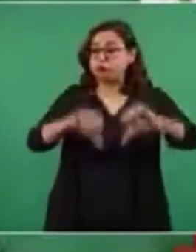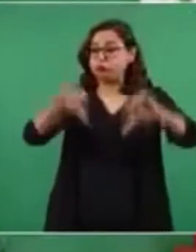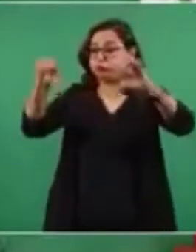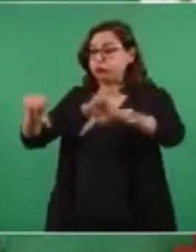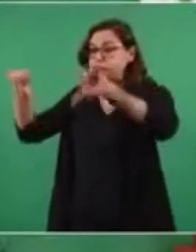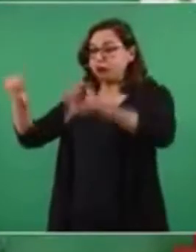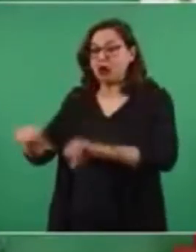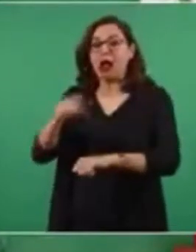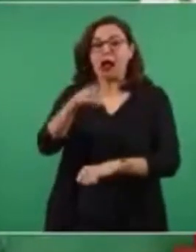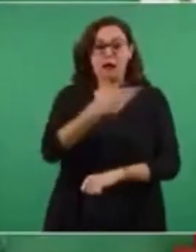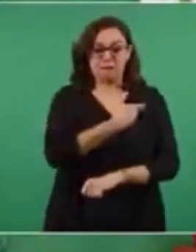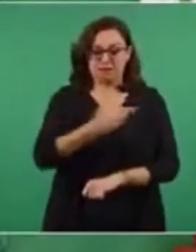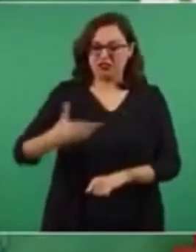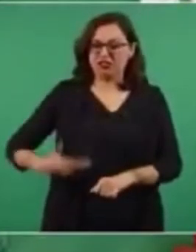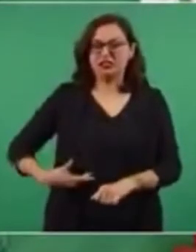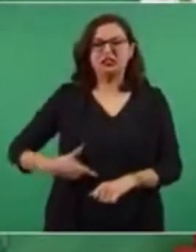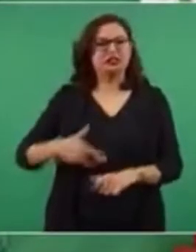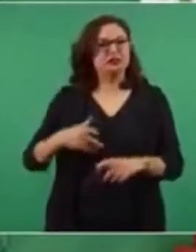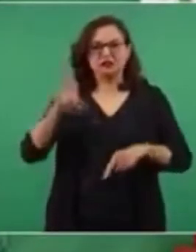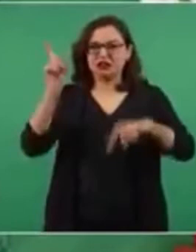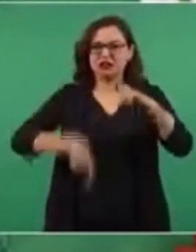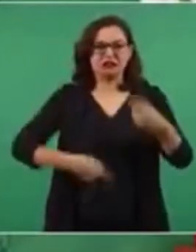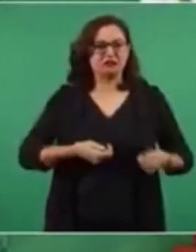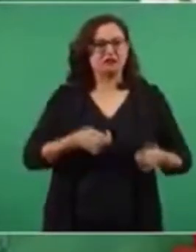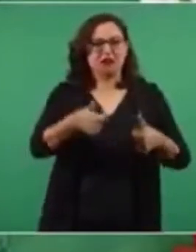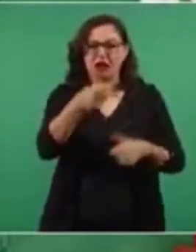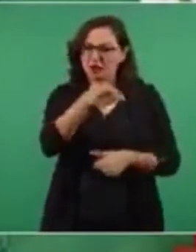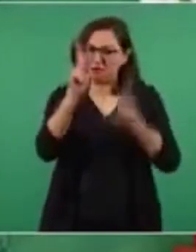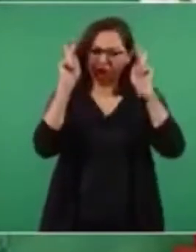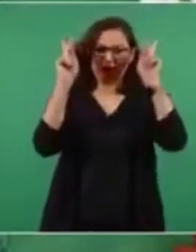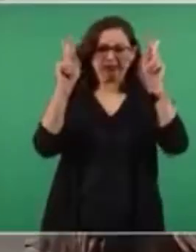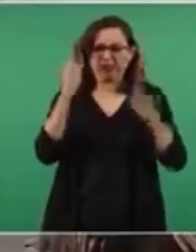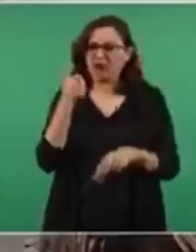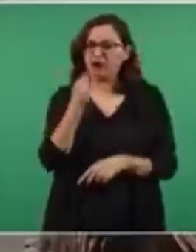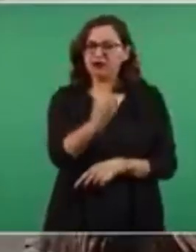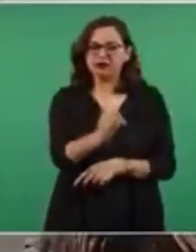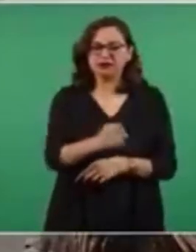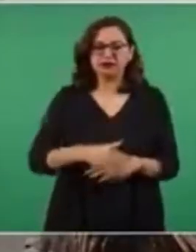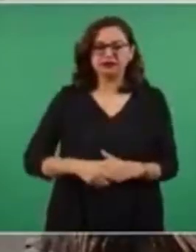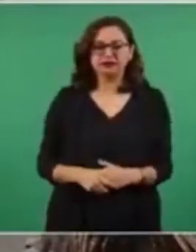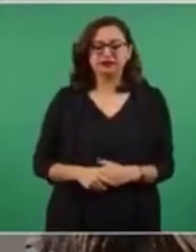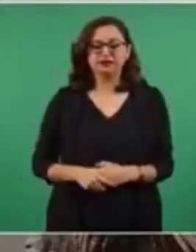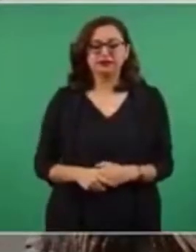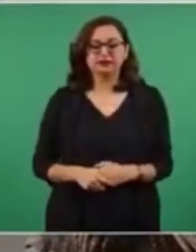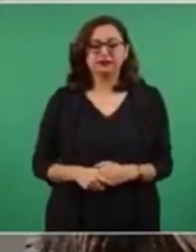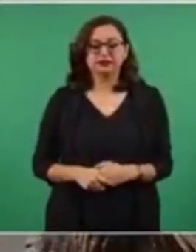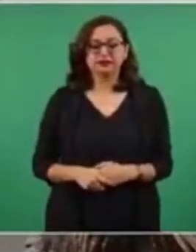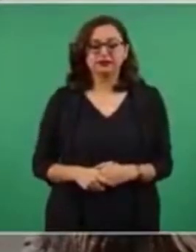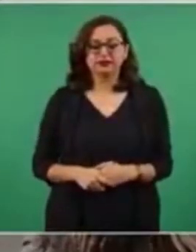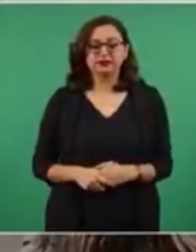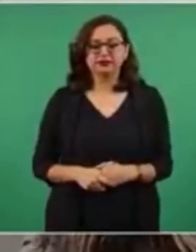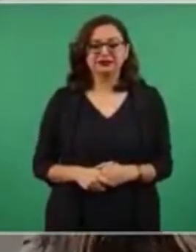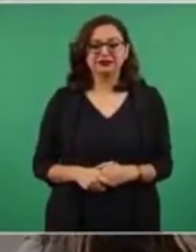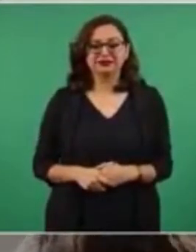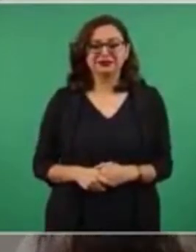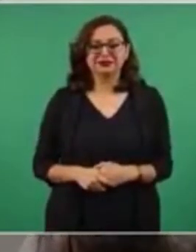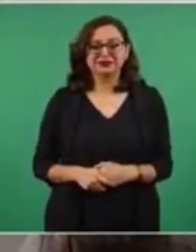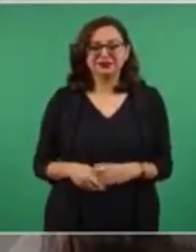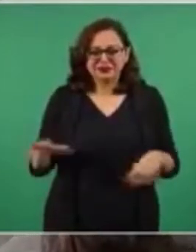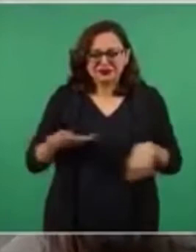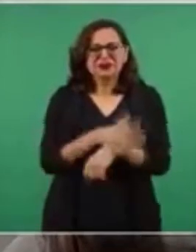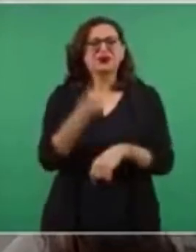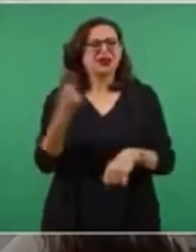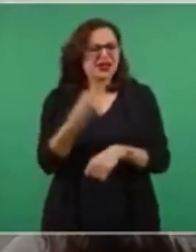se va a recuperar muy rápido que probablemente pierda también la revocación del mandato por pendejo y por culpabilidad. ¿Cómo?